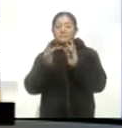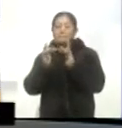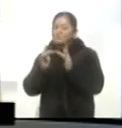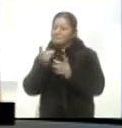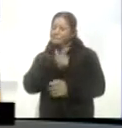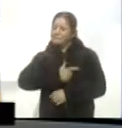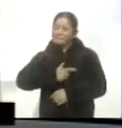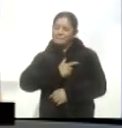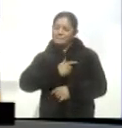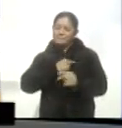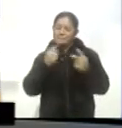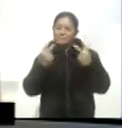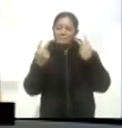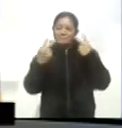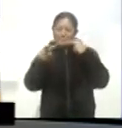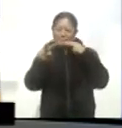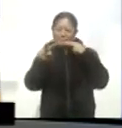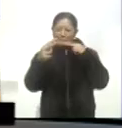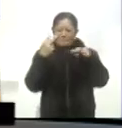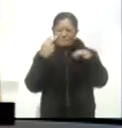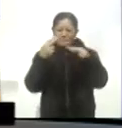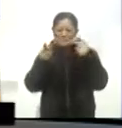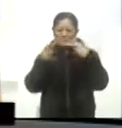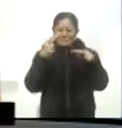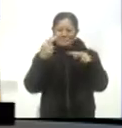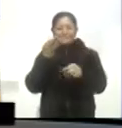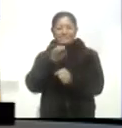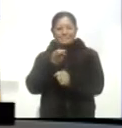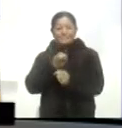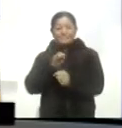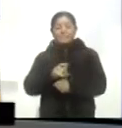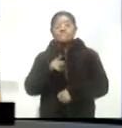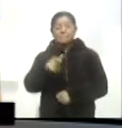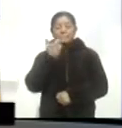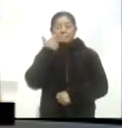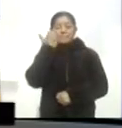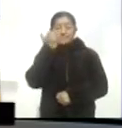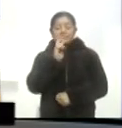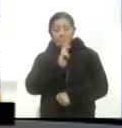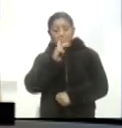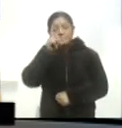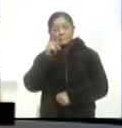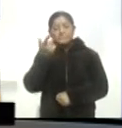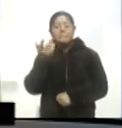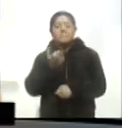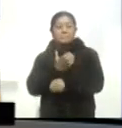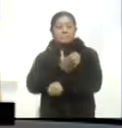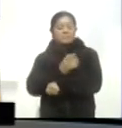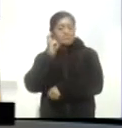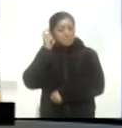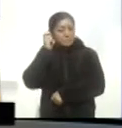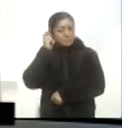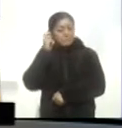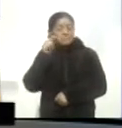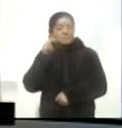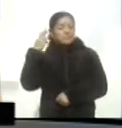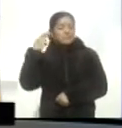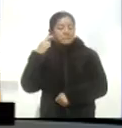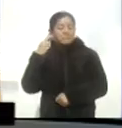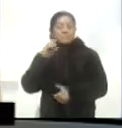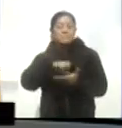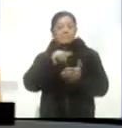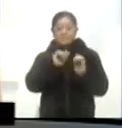ya viéndonos a través de esta emisión. Si usted lo prefiere, acompañarnos y escucharnos en radio, estamos en